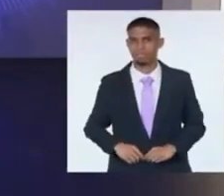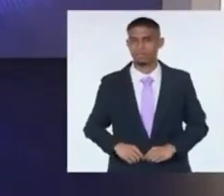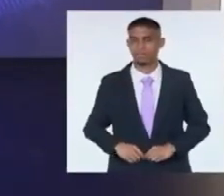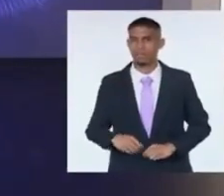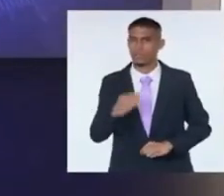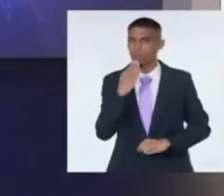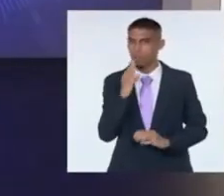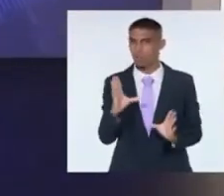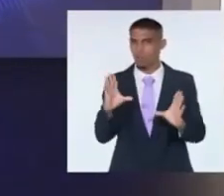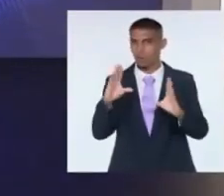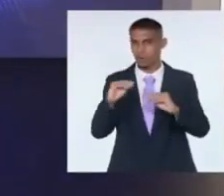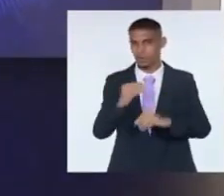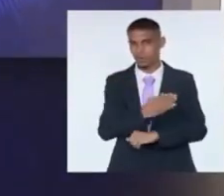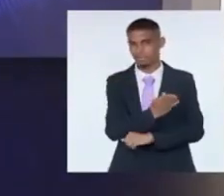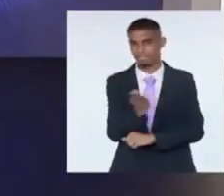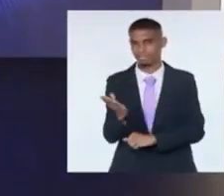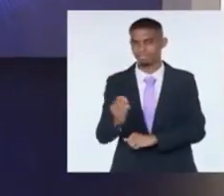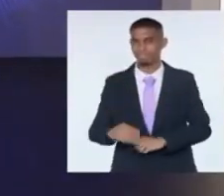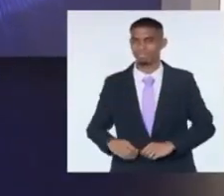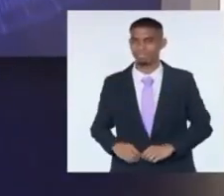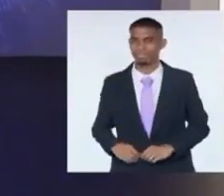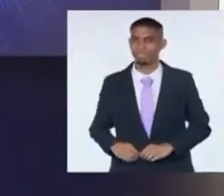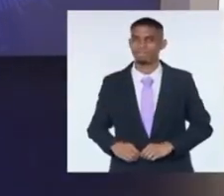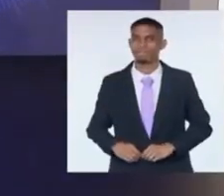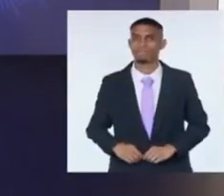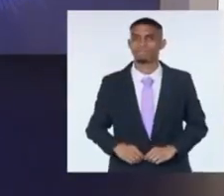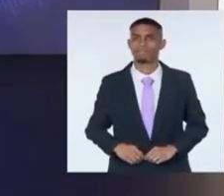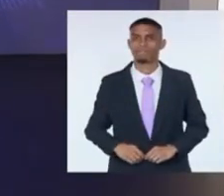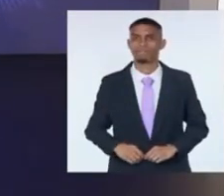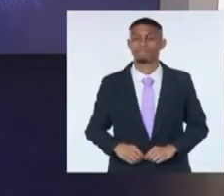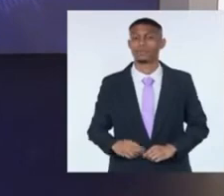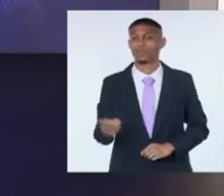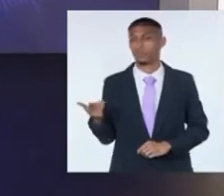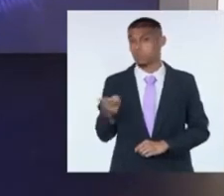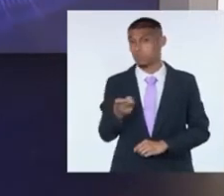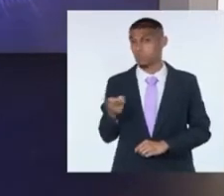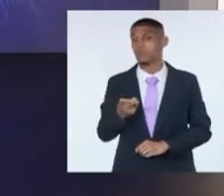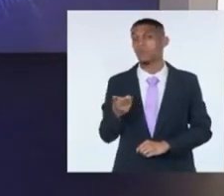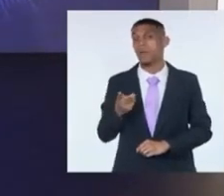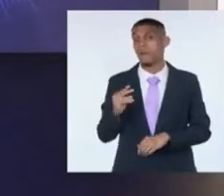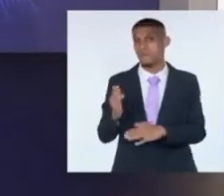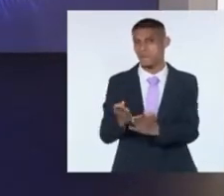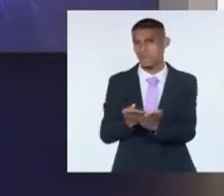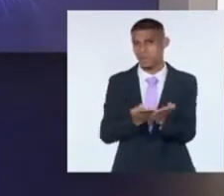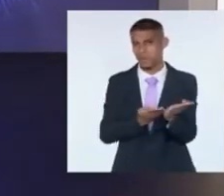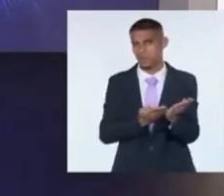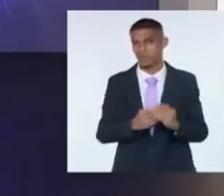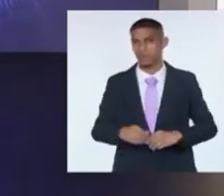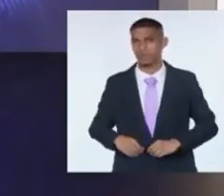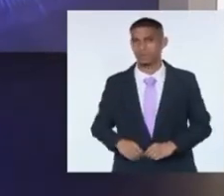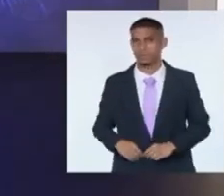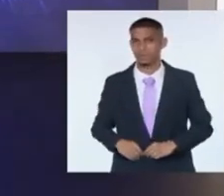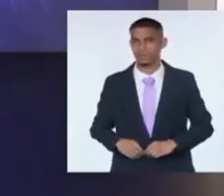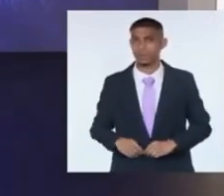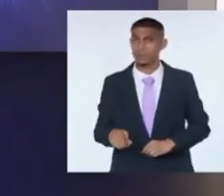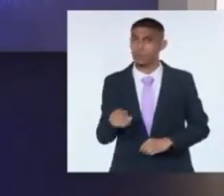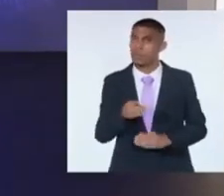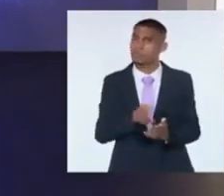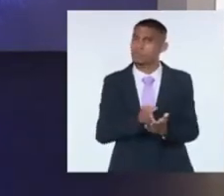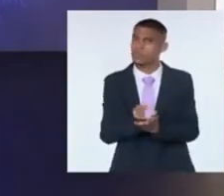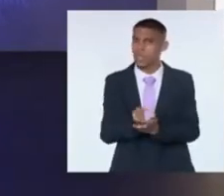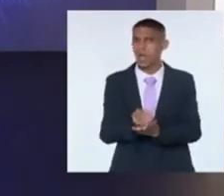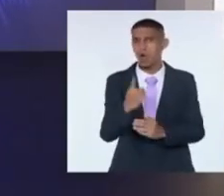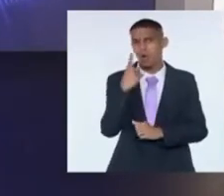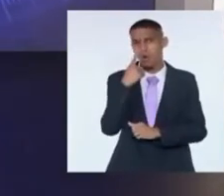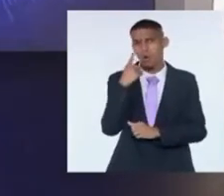muy buenas noches cómo estás Giselle muy bien muy buenas noches Rey Gómez les damos la bienvenida acompáñenos para